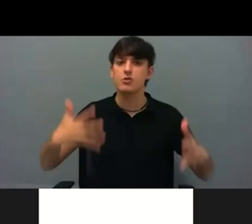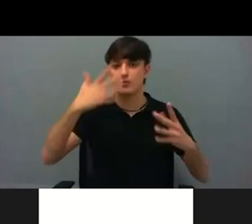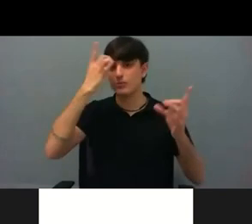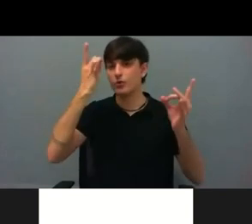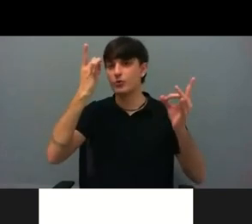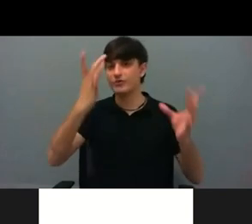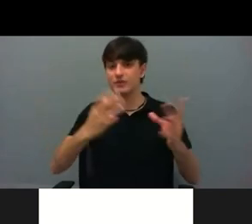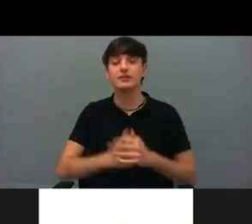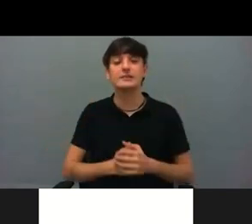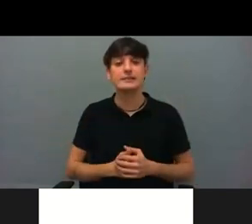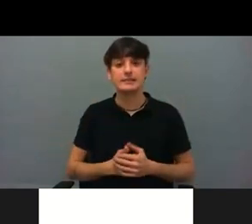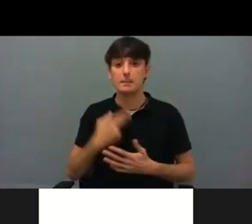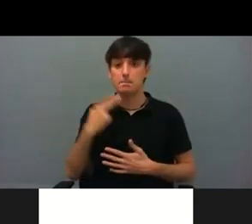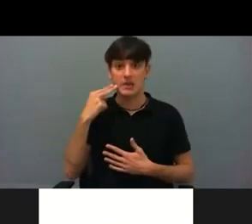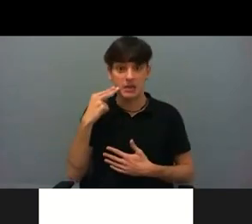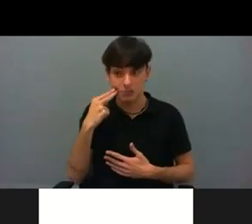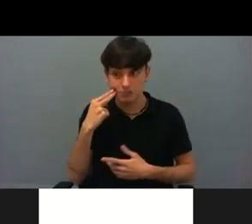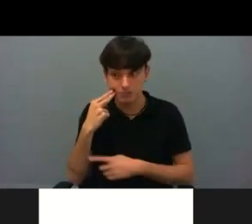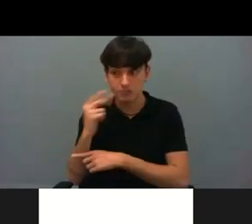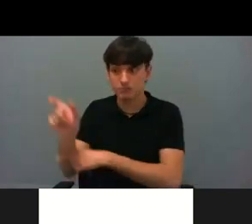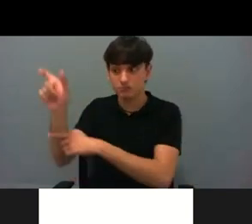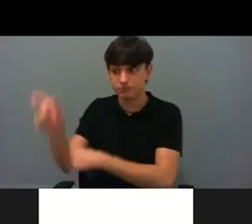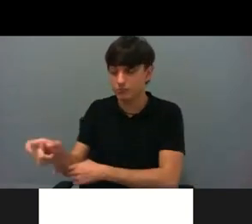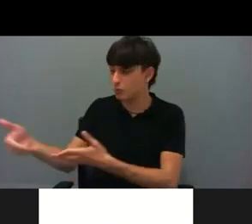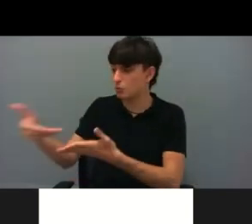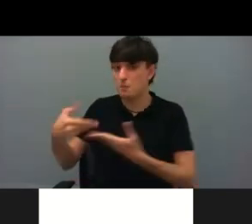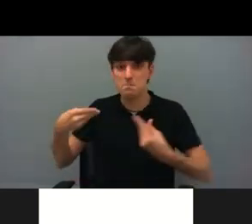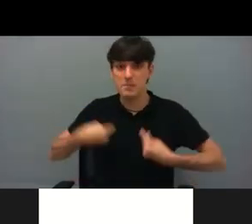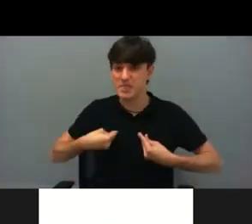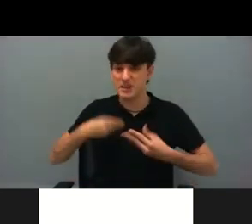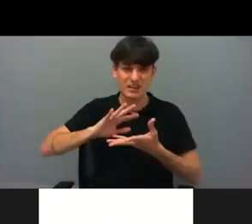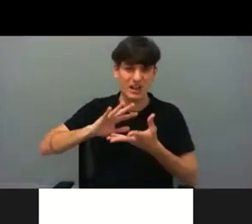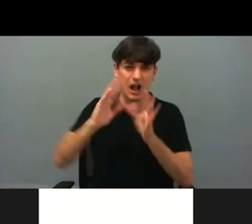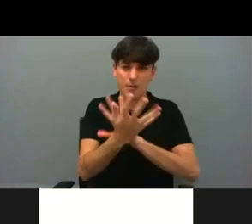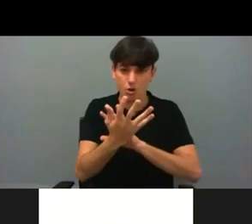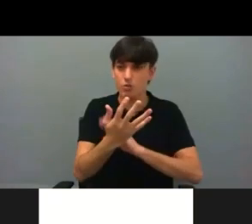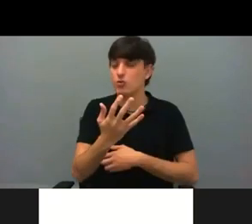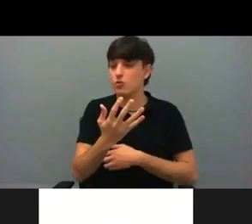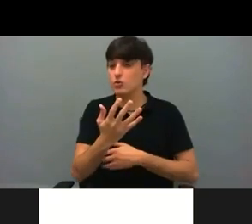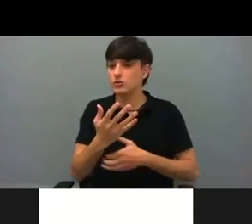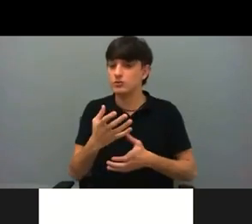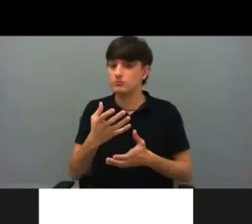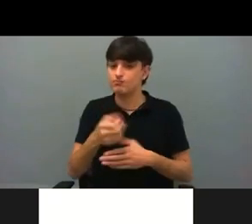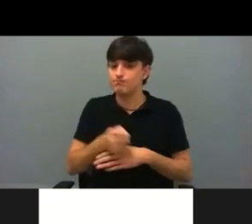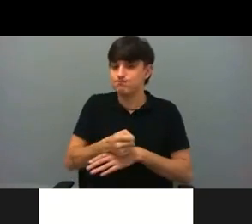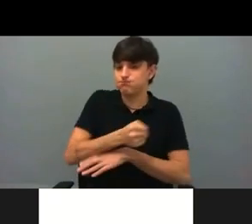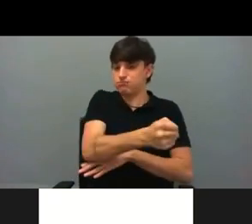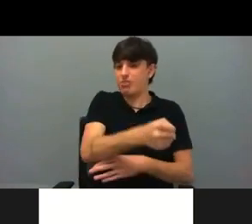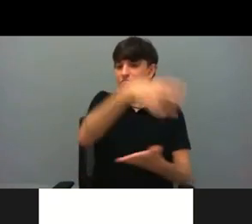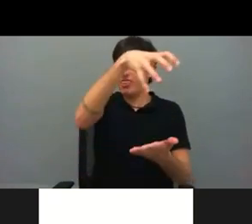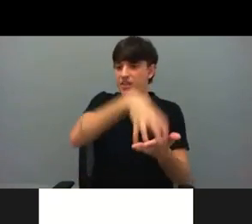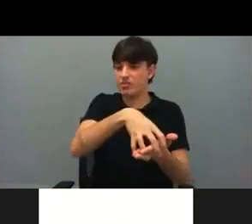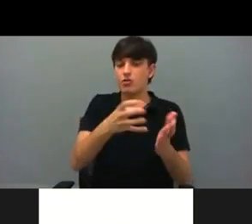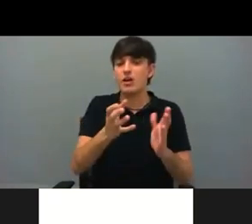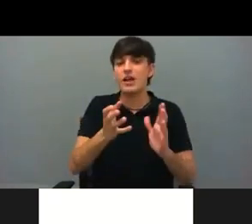que con mucho miedo, él nos propuso cambiar de vida y llevar a Edu a un centro de estimulación temprana donde trabajarían con